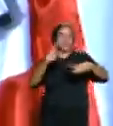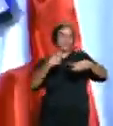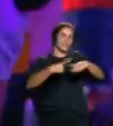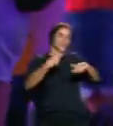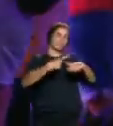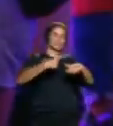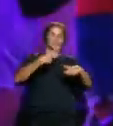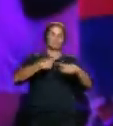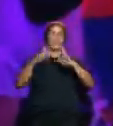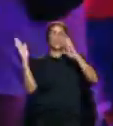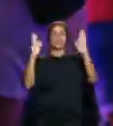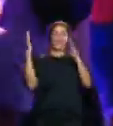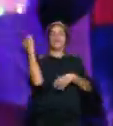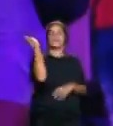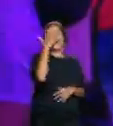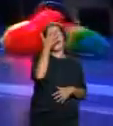Cruz en